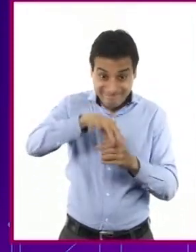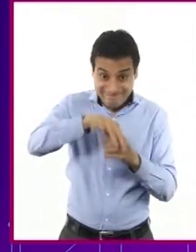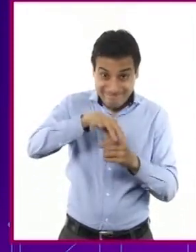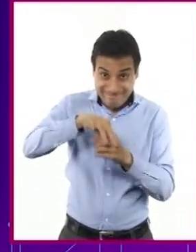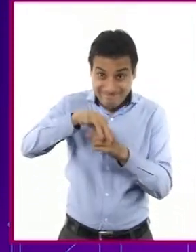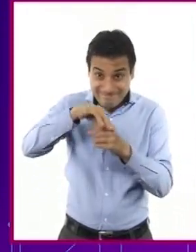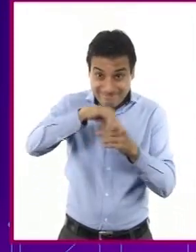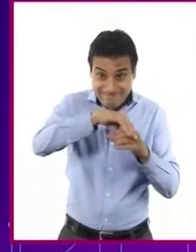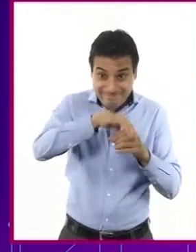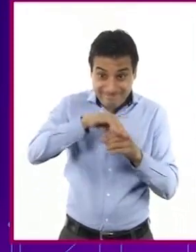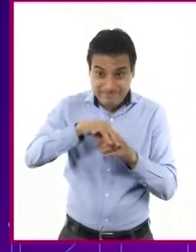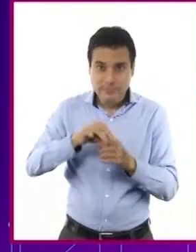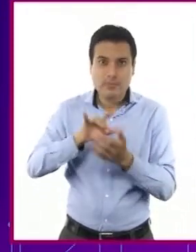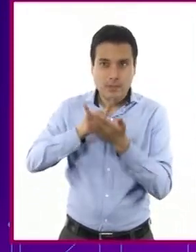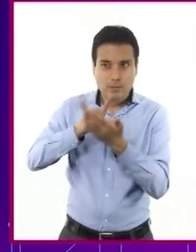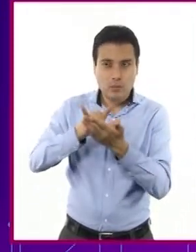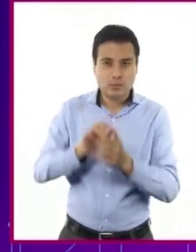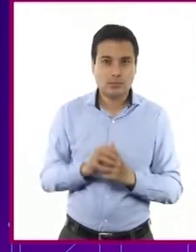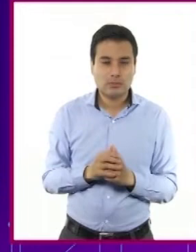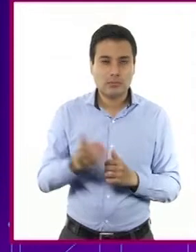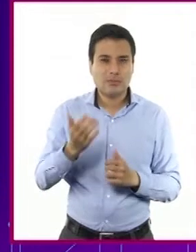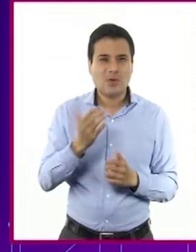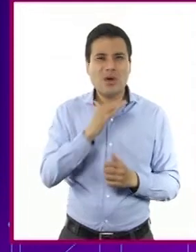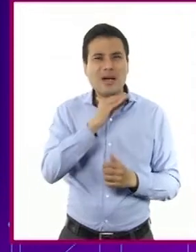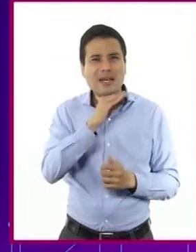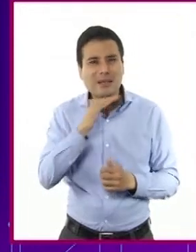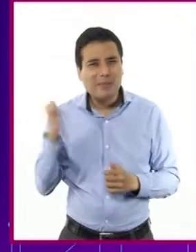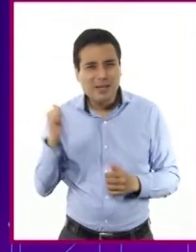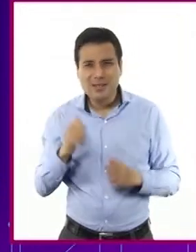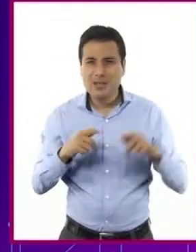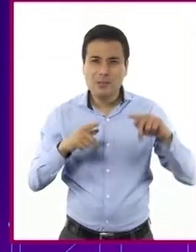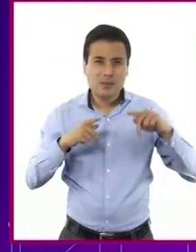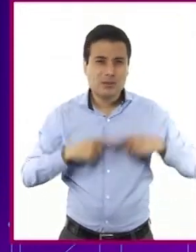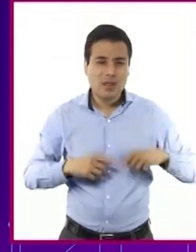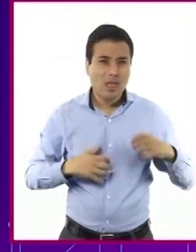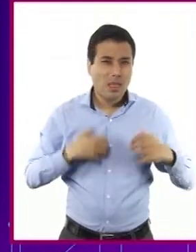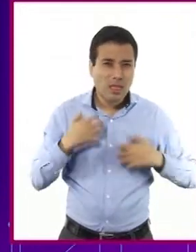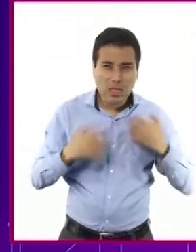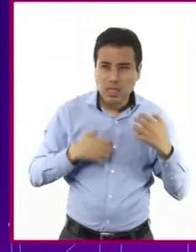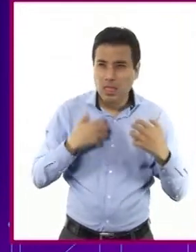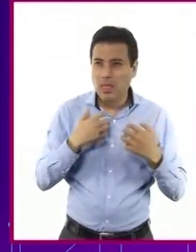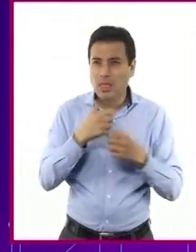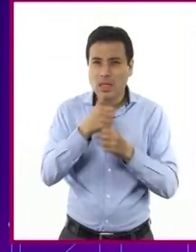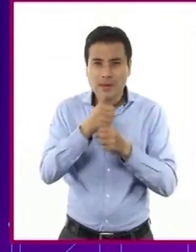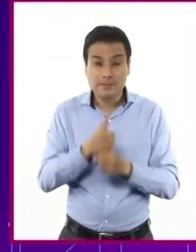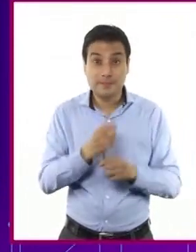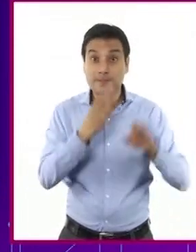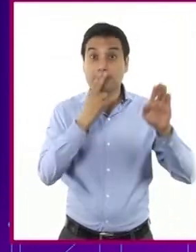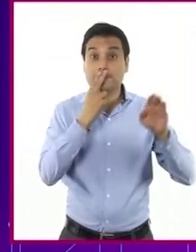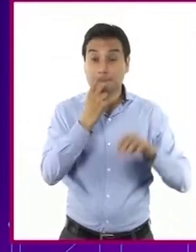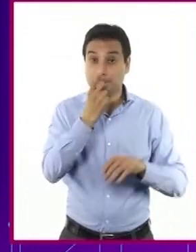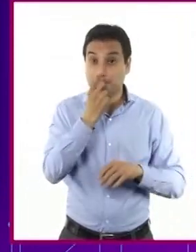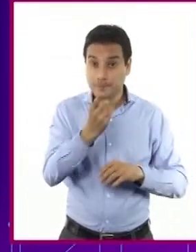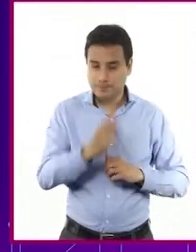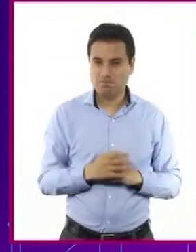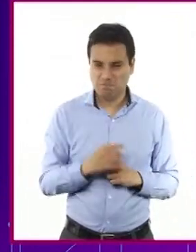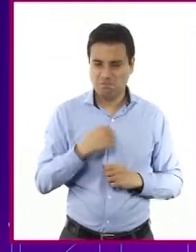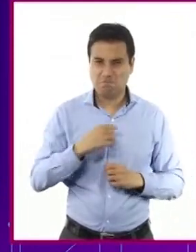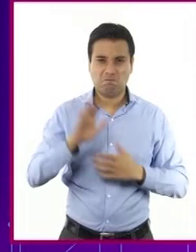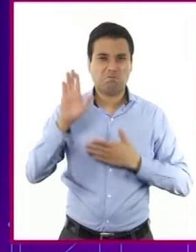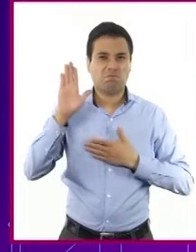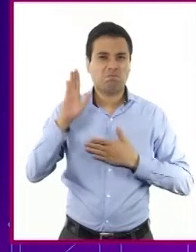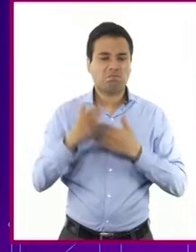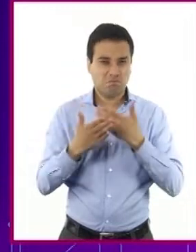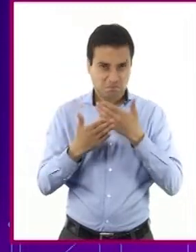democráticas, en esa Alemania derrotada y frustrada. Él les prometió que iba a